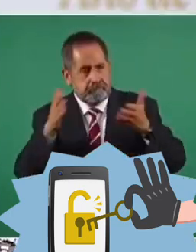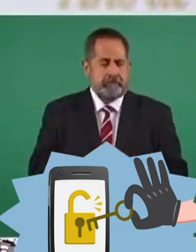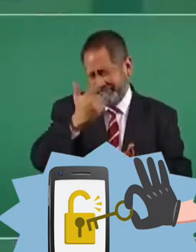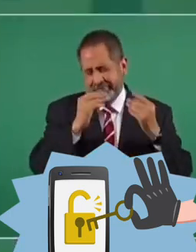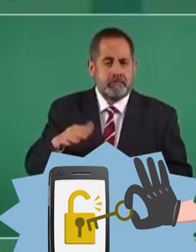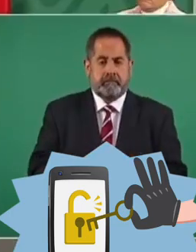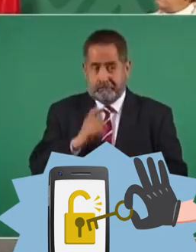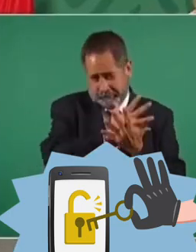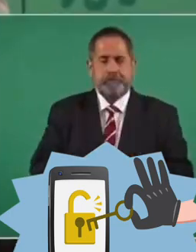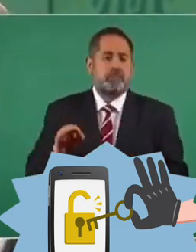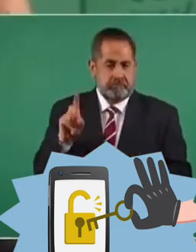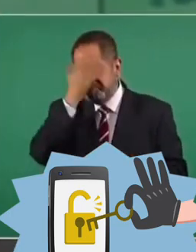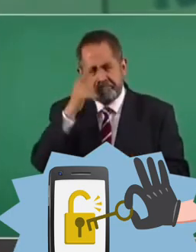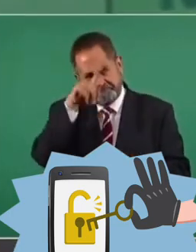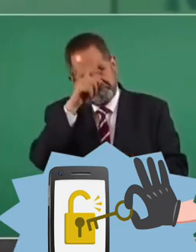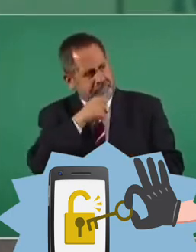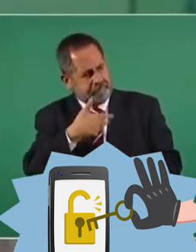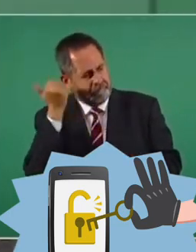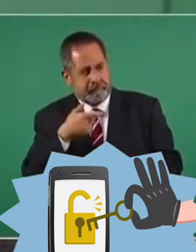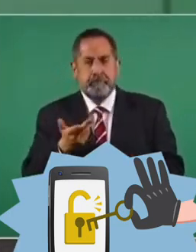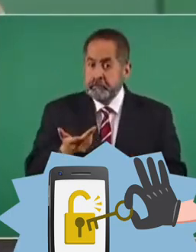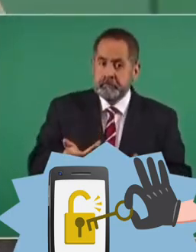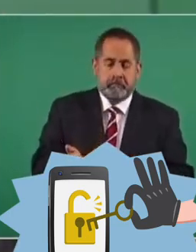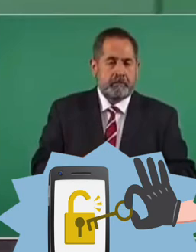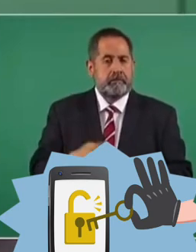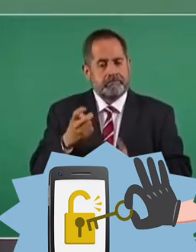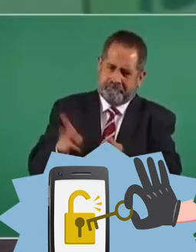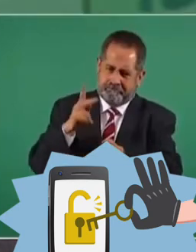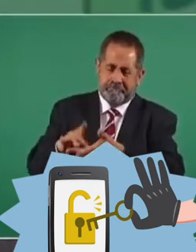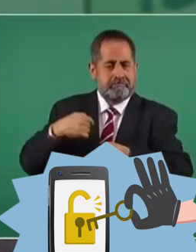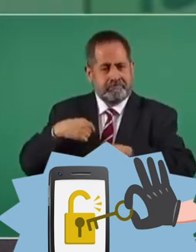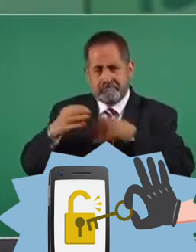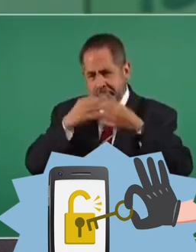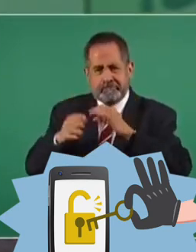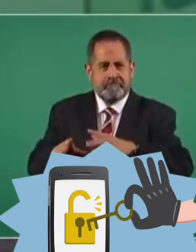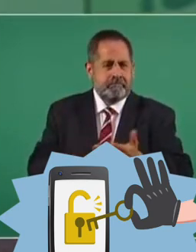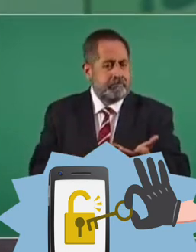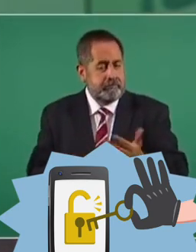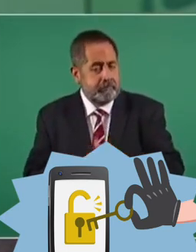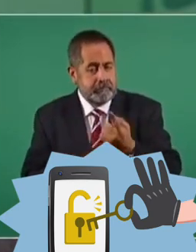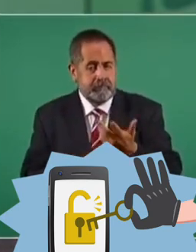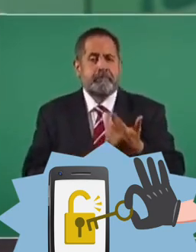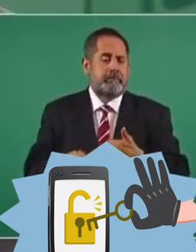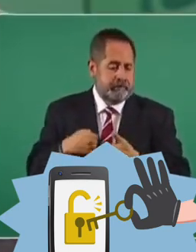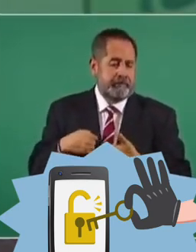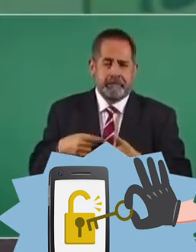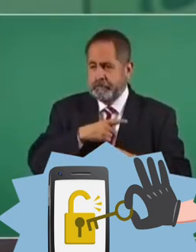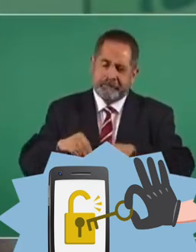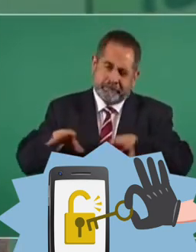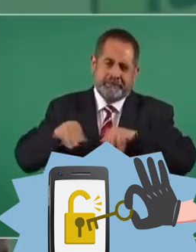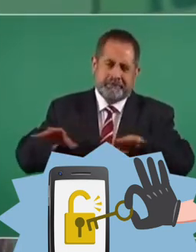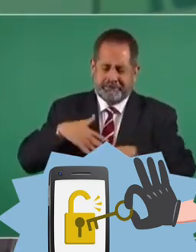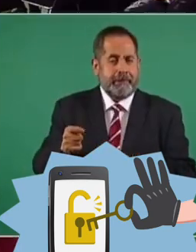Una eternidad más tarde. Entonces, ¿por qué hay que repetir? Porque